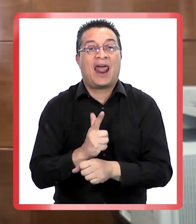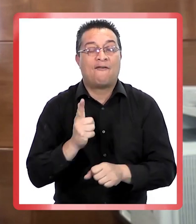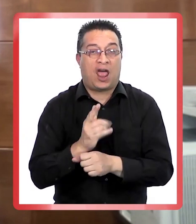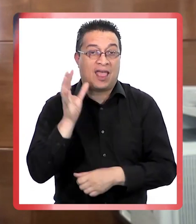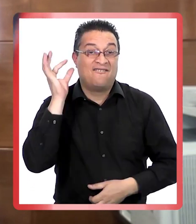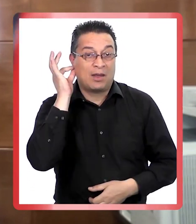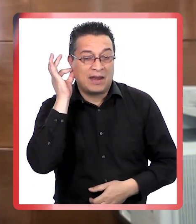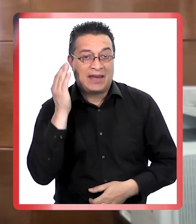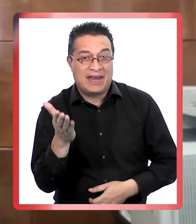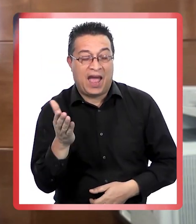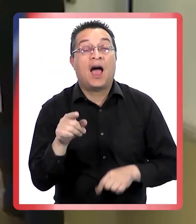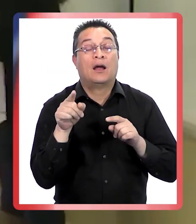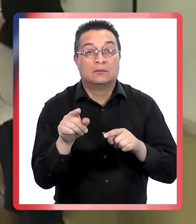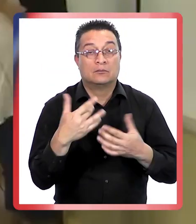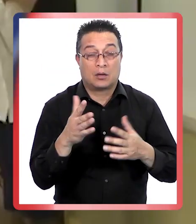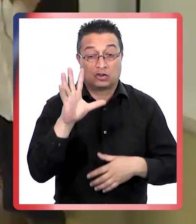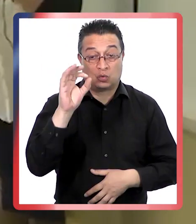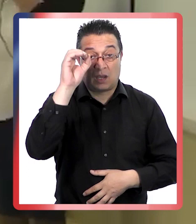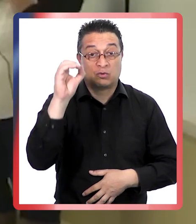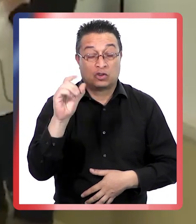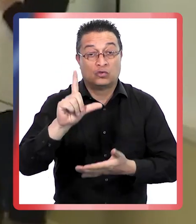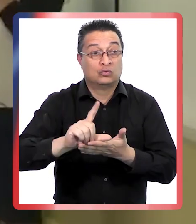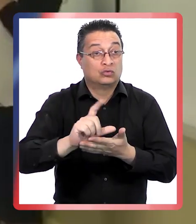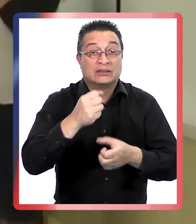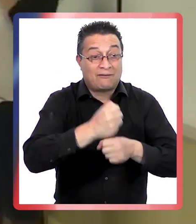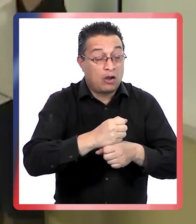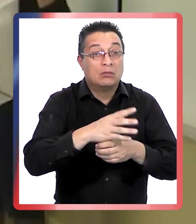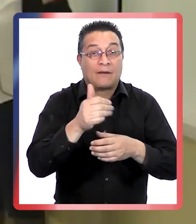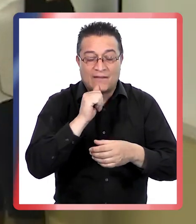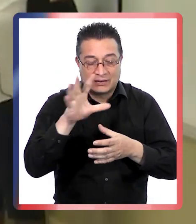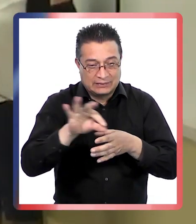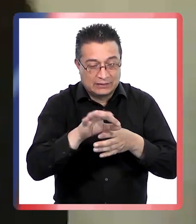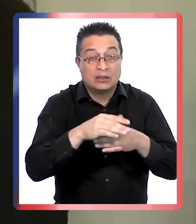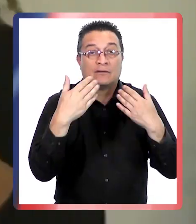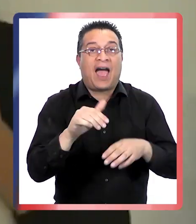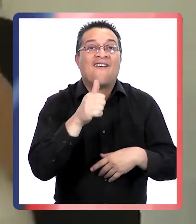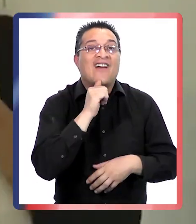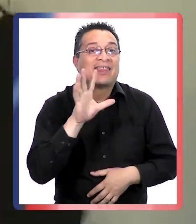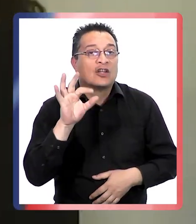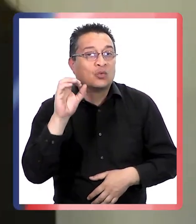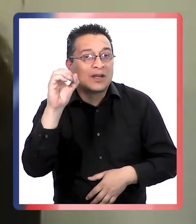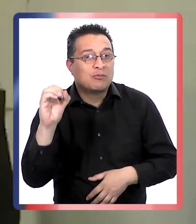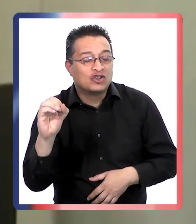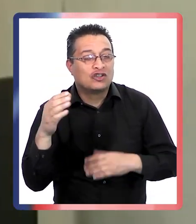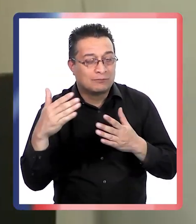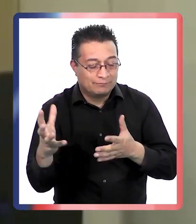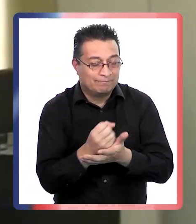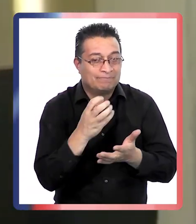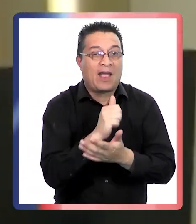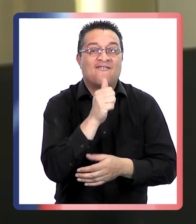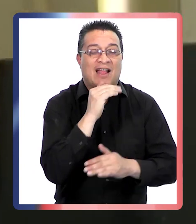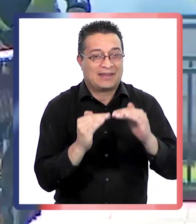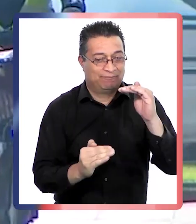laboral femenina y hemos recuperado la mitad de esos puestos de trabajo como país, pero nos queda todavía la mitad de lo que retrocedimos